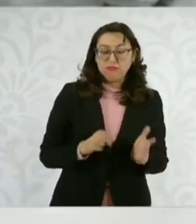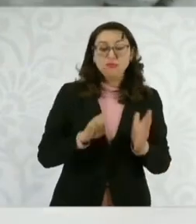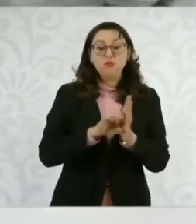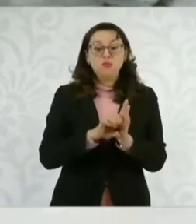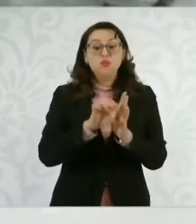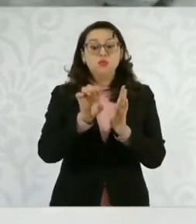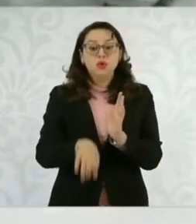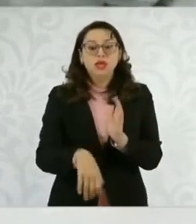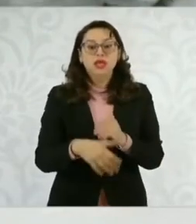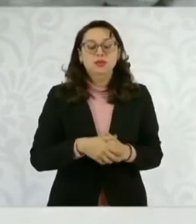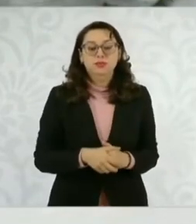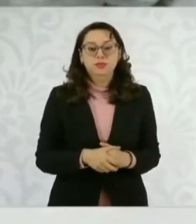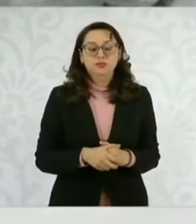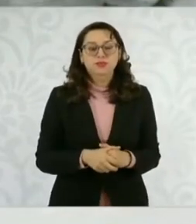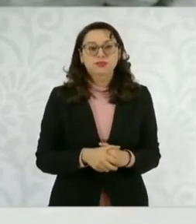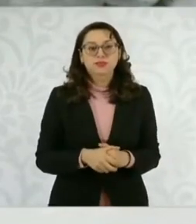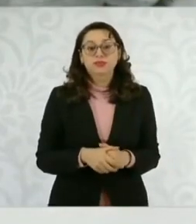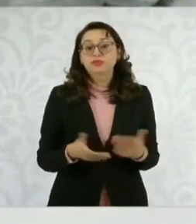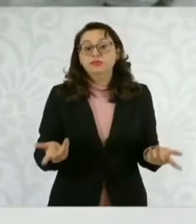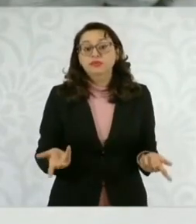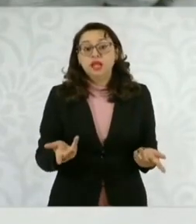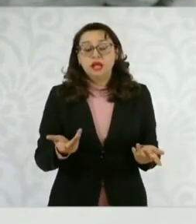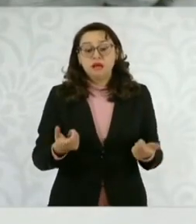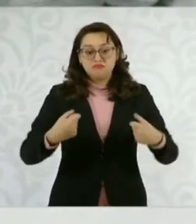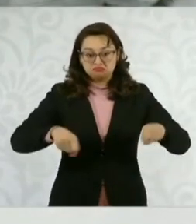el trabajo de los repartidores,